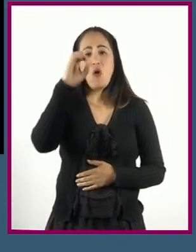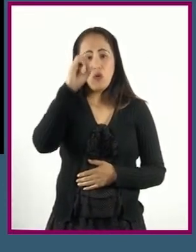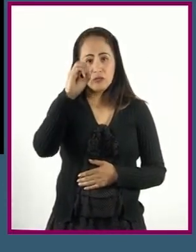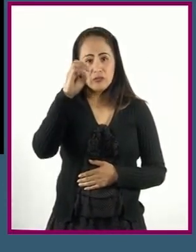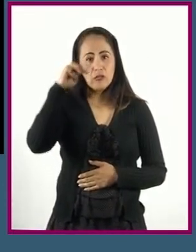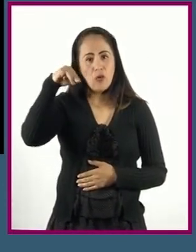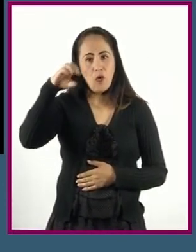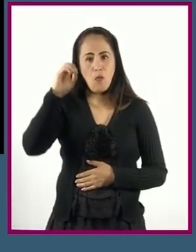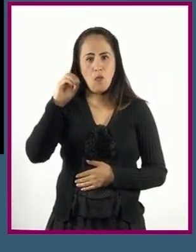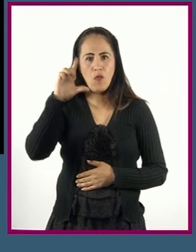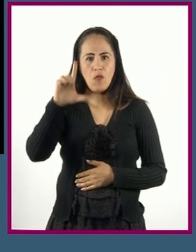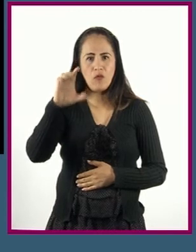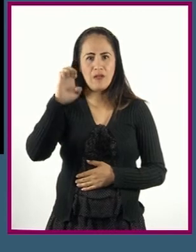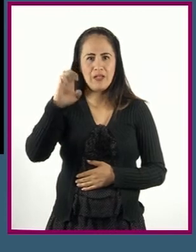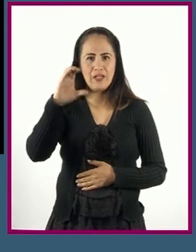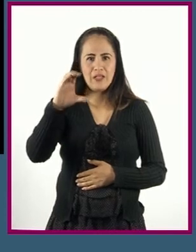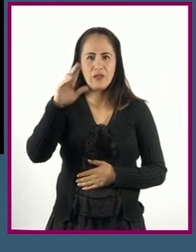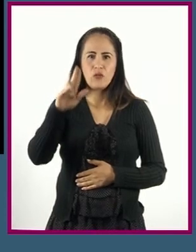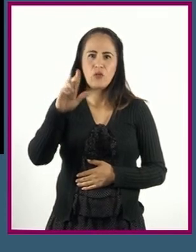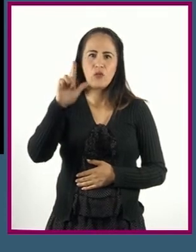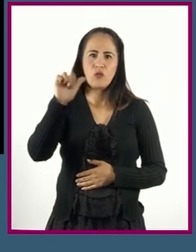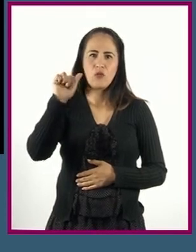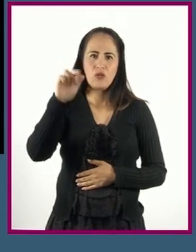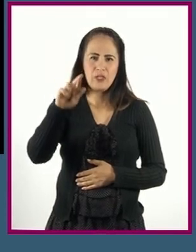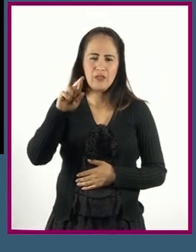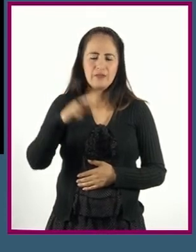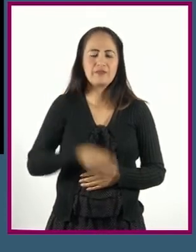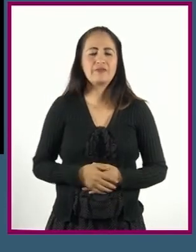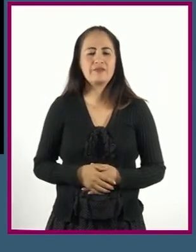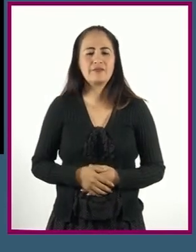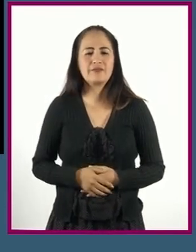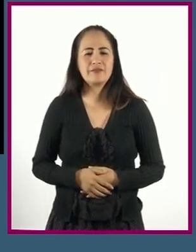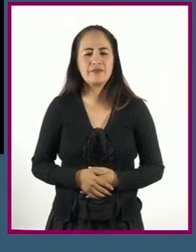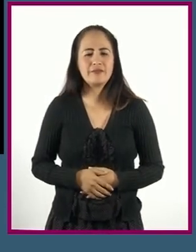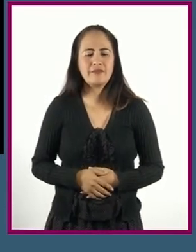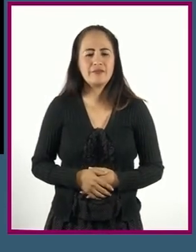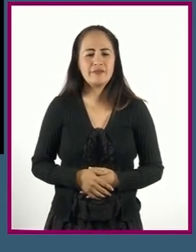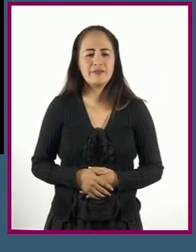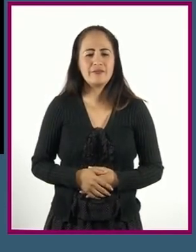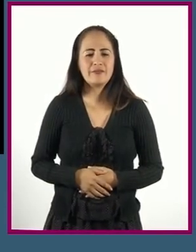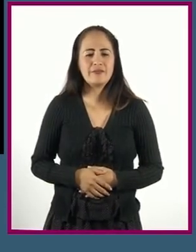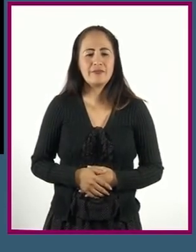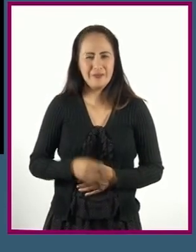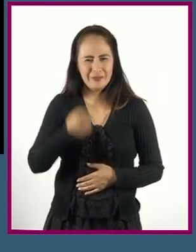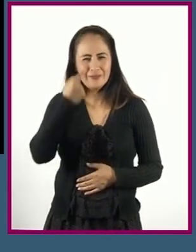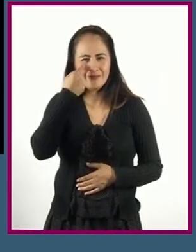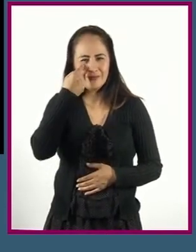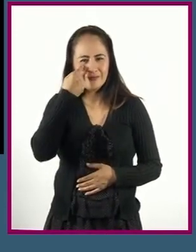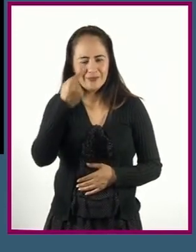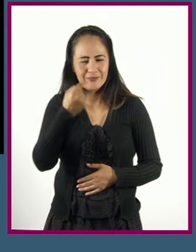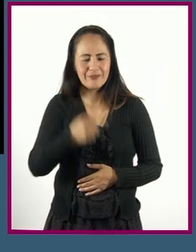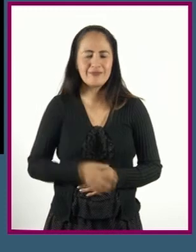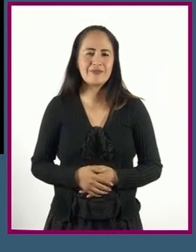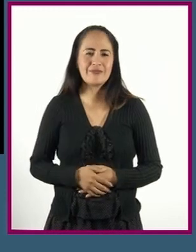oxígeno molecular y nitrógeno molecular. Y podemos observar